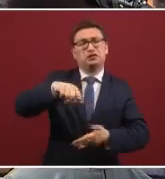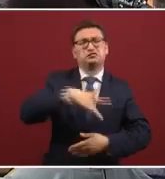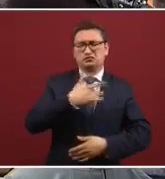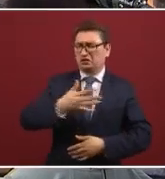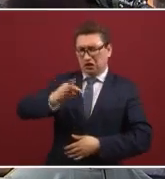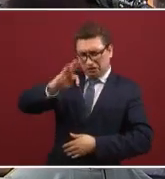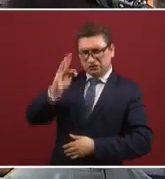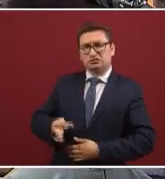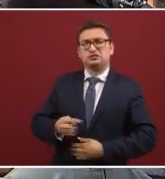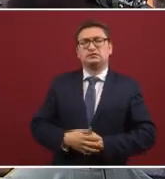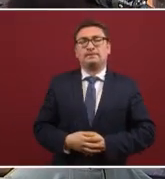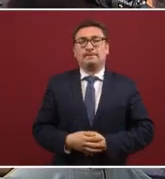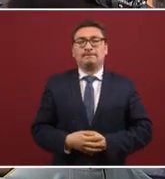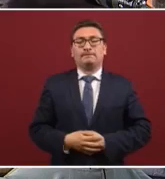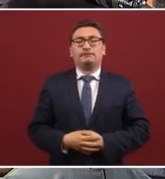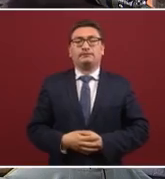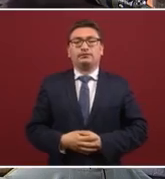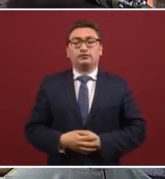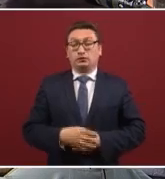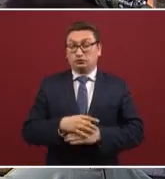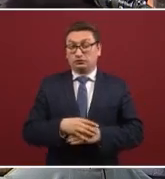los gobiernos, hay